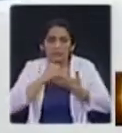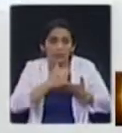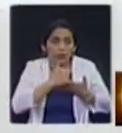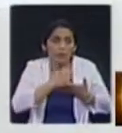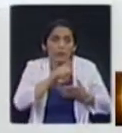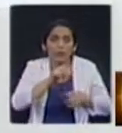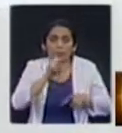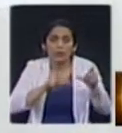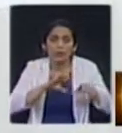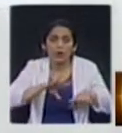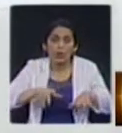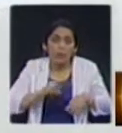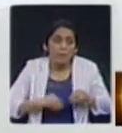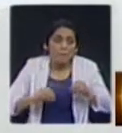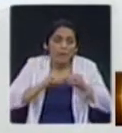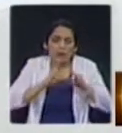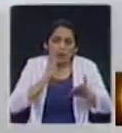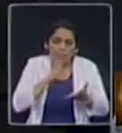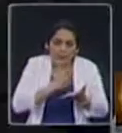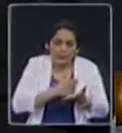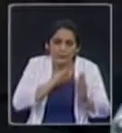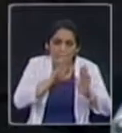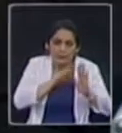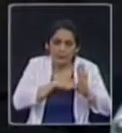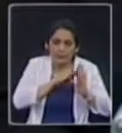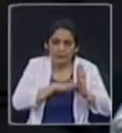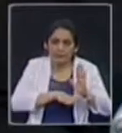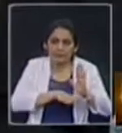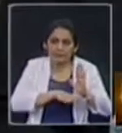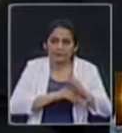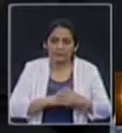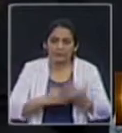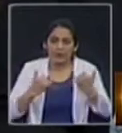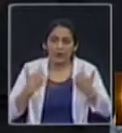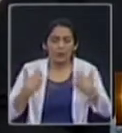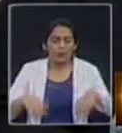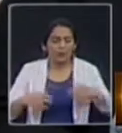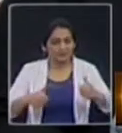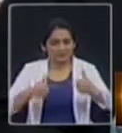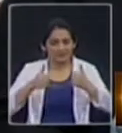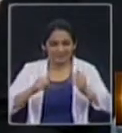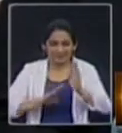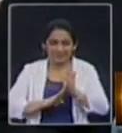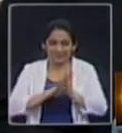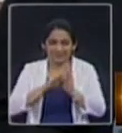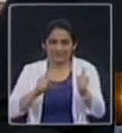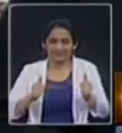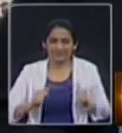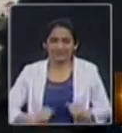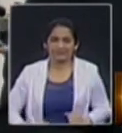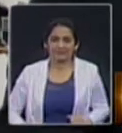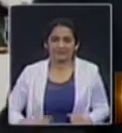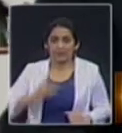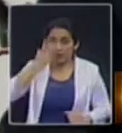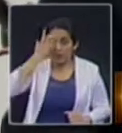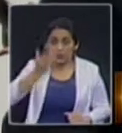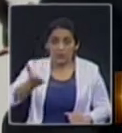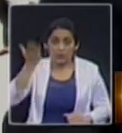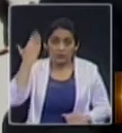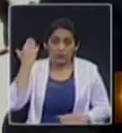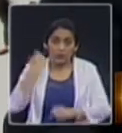delitos en comparación al año pasado. El operativo ha sido un éxito, es un éxito hasta ahora. Tenemos una